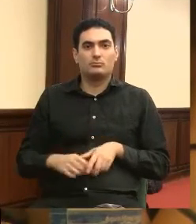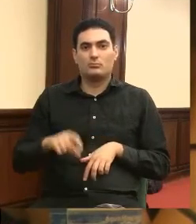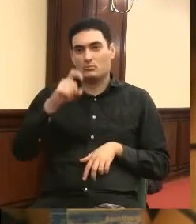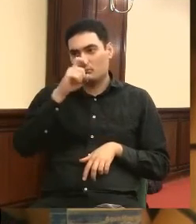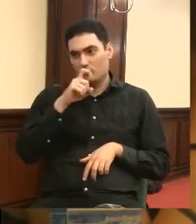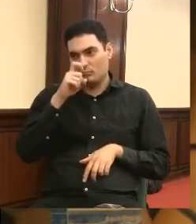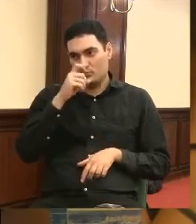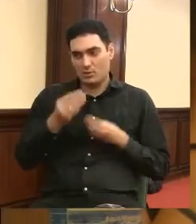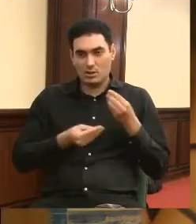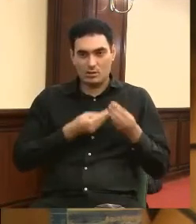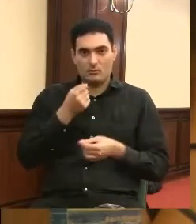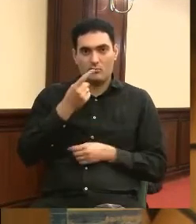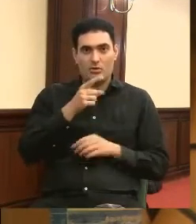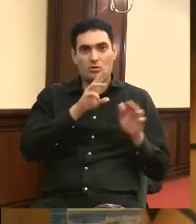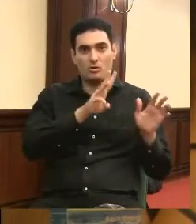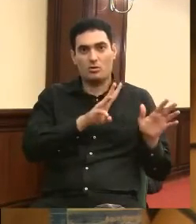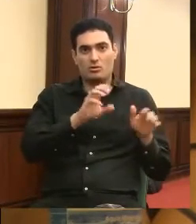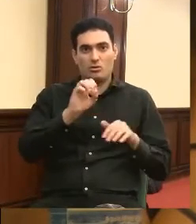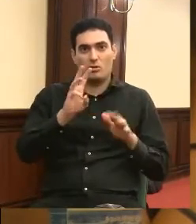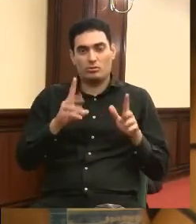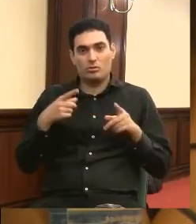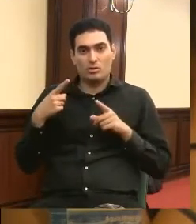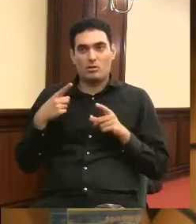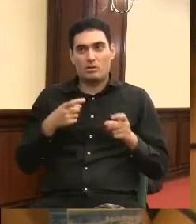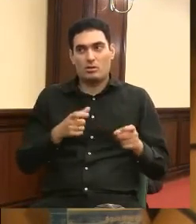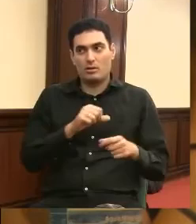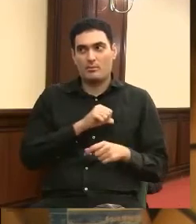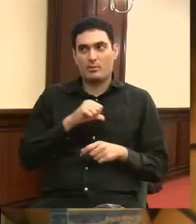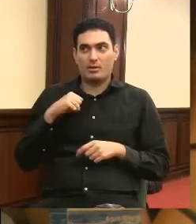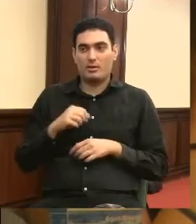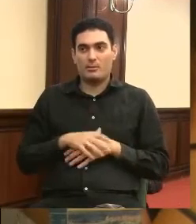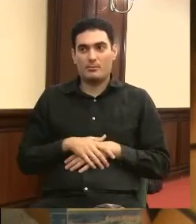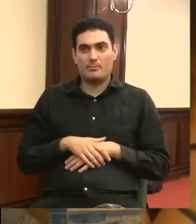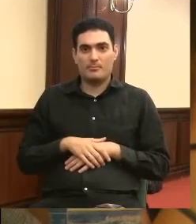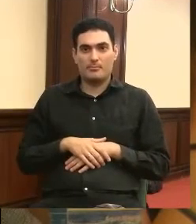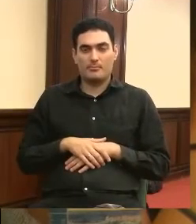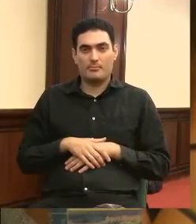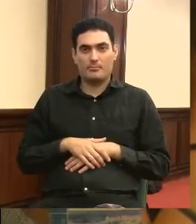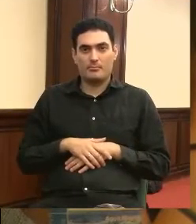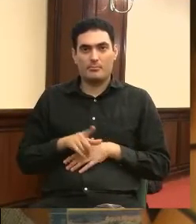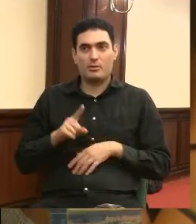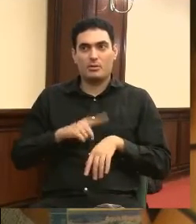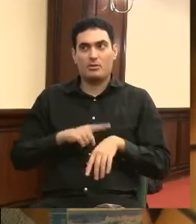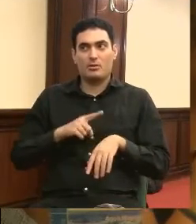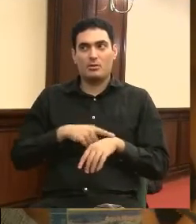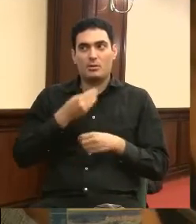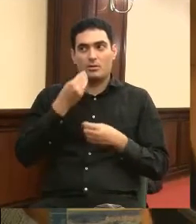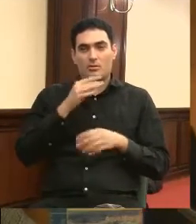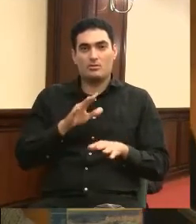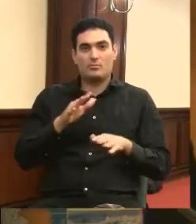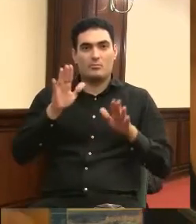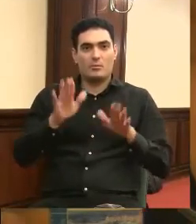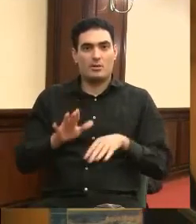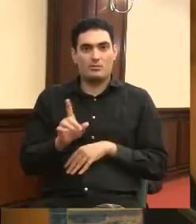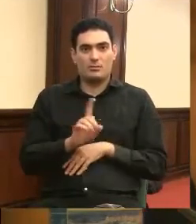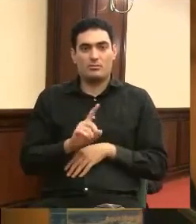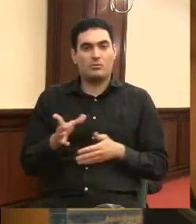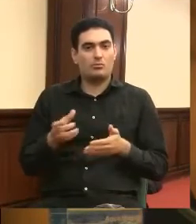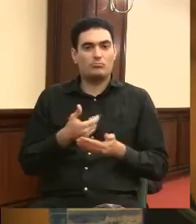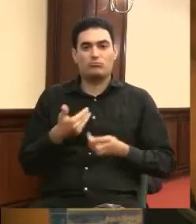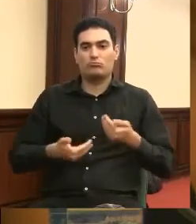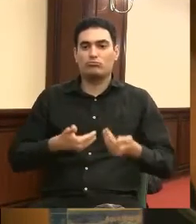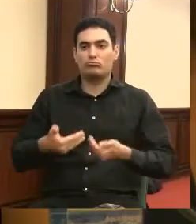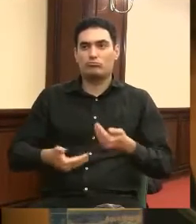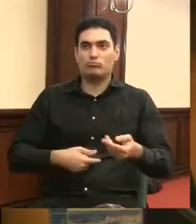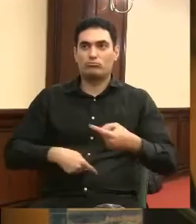recordar aquellos hechos de 1808, de la Guerra de la Independencia, pero el reloj de la historia no se para. Todo fluye